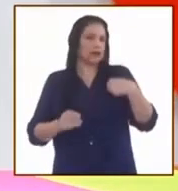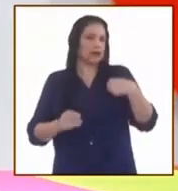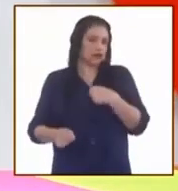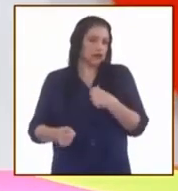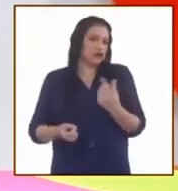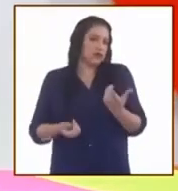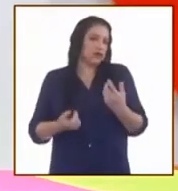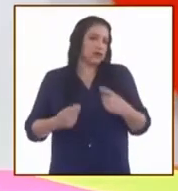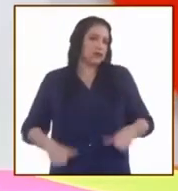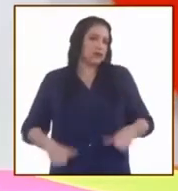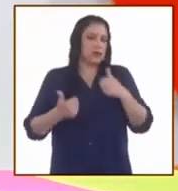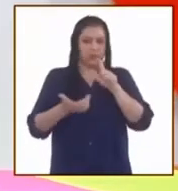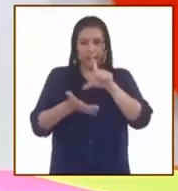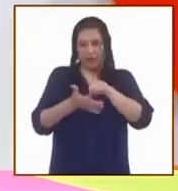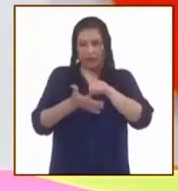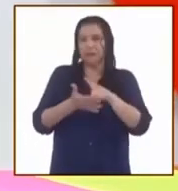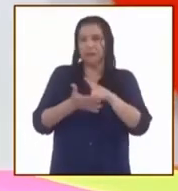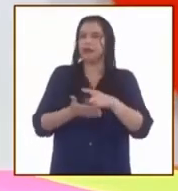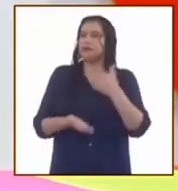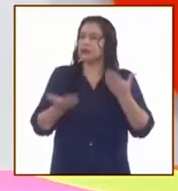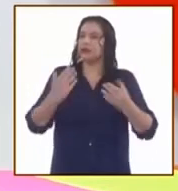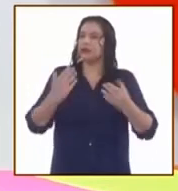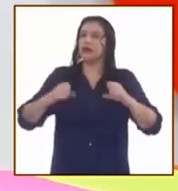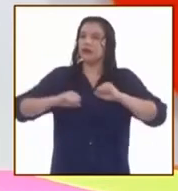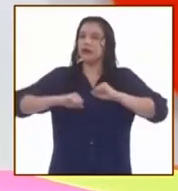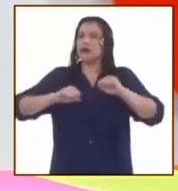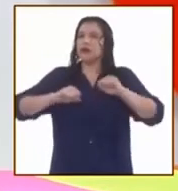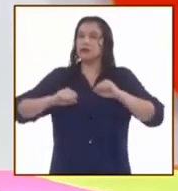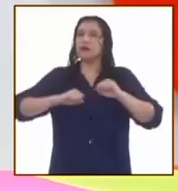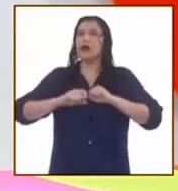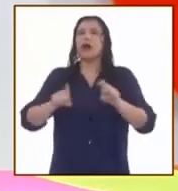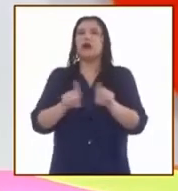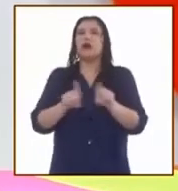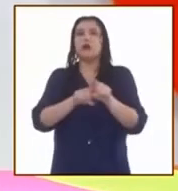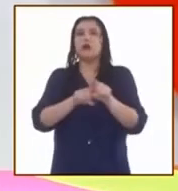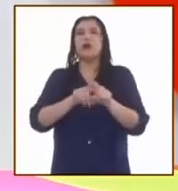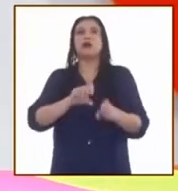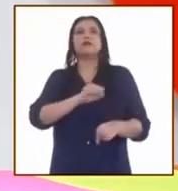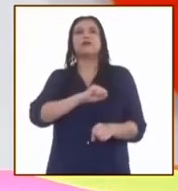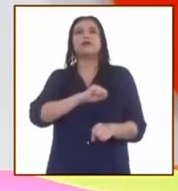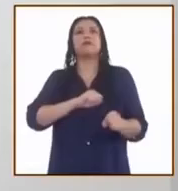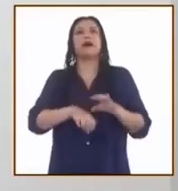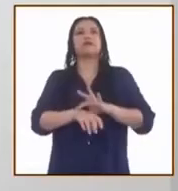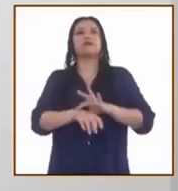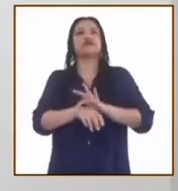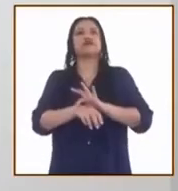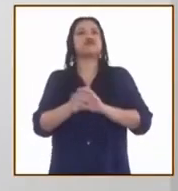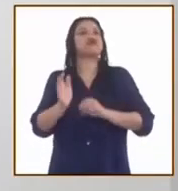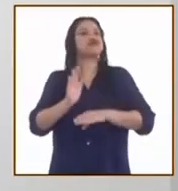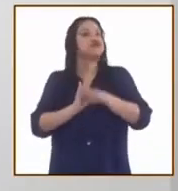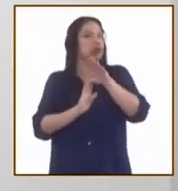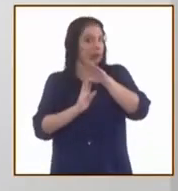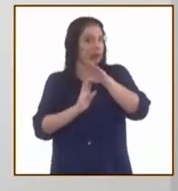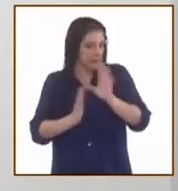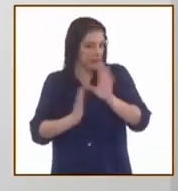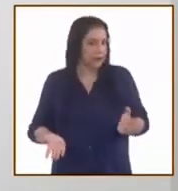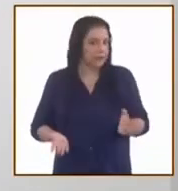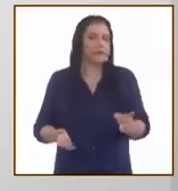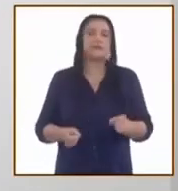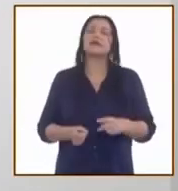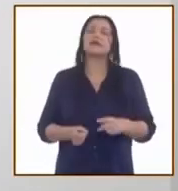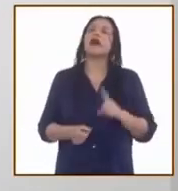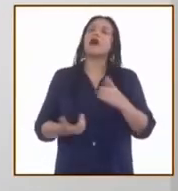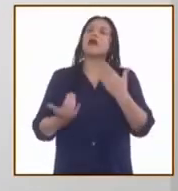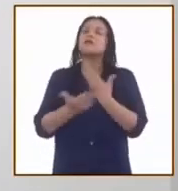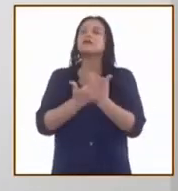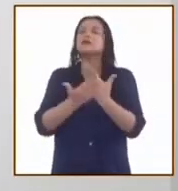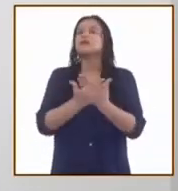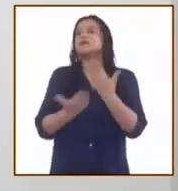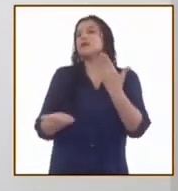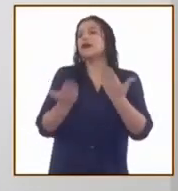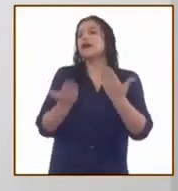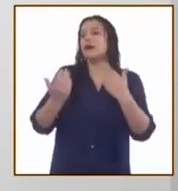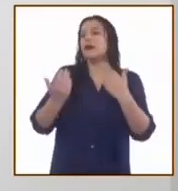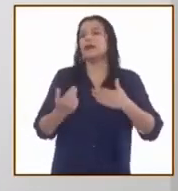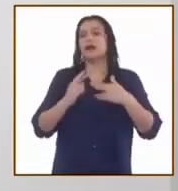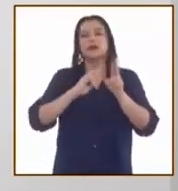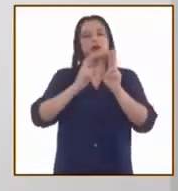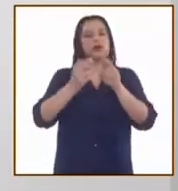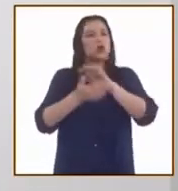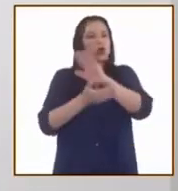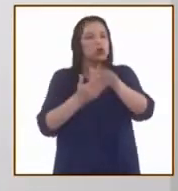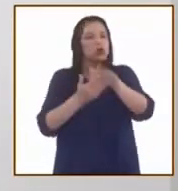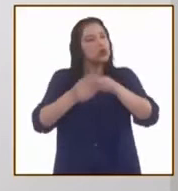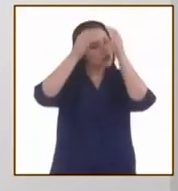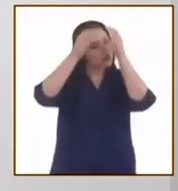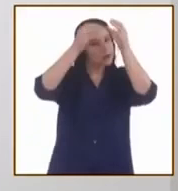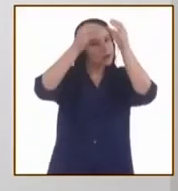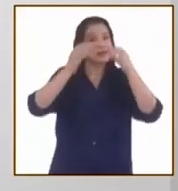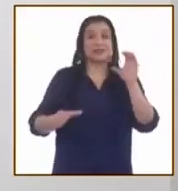que con los ejercicios definitivamente su frecuencia cardíaca también será mayor que la nuestra. Ahora que hemos contrastado nuestros resultados con los